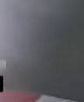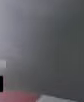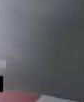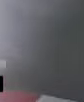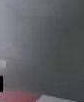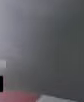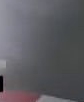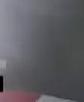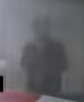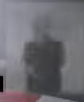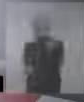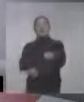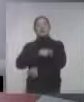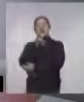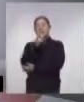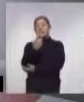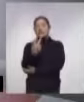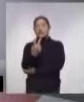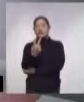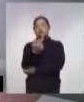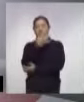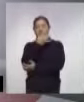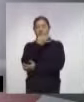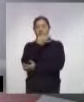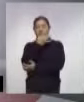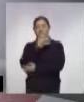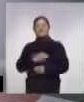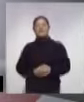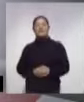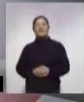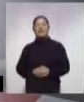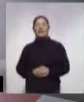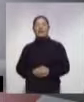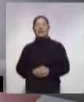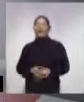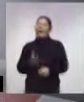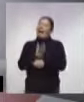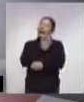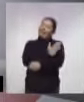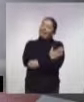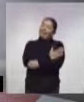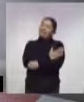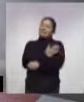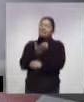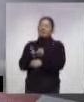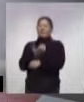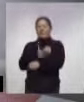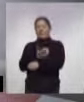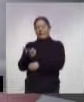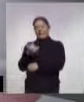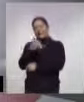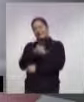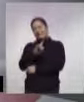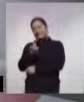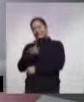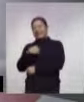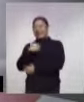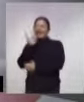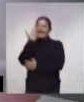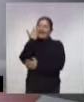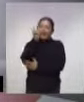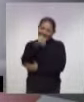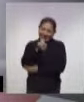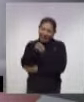Dos de la tarde con 32 minutos. Antes de ir con mi compañero Yacir Zárate, quiero saludar y